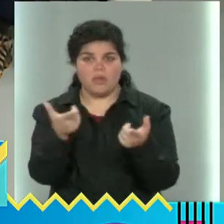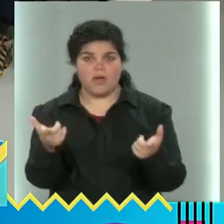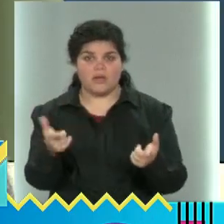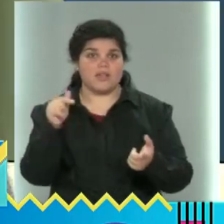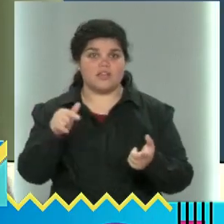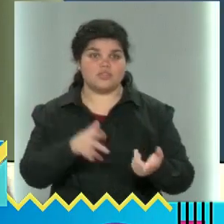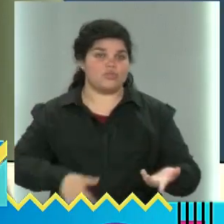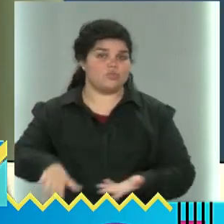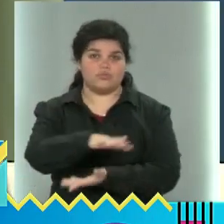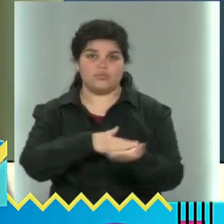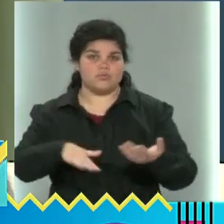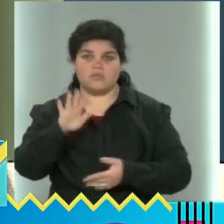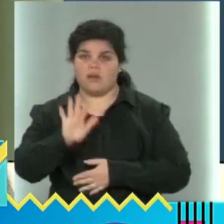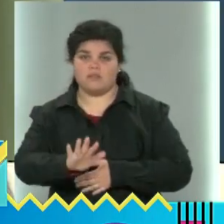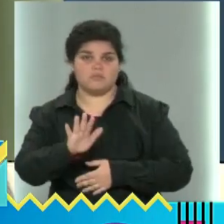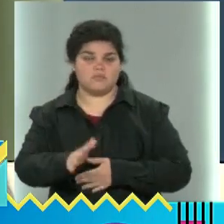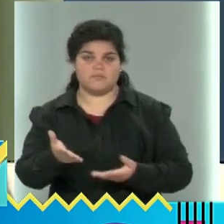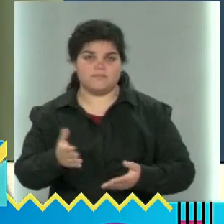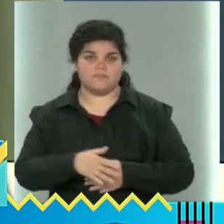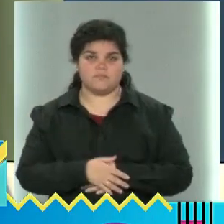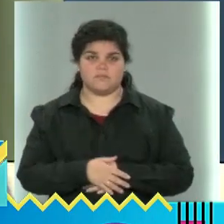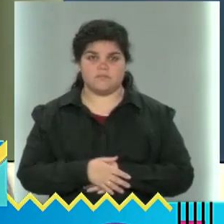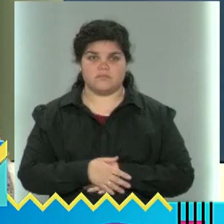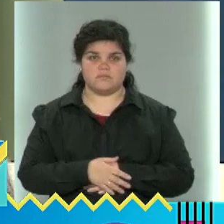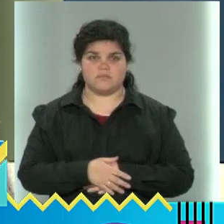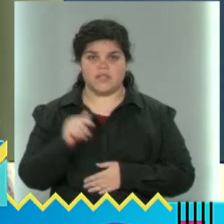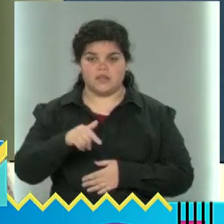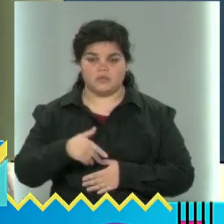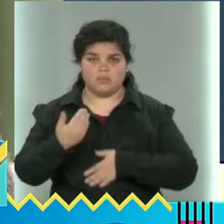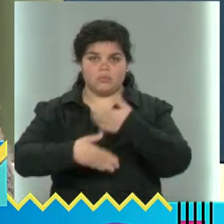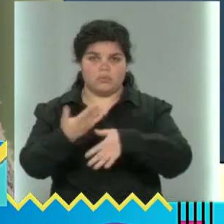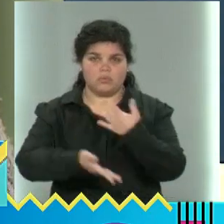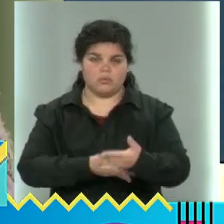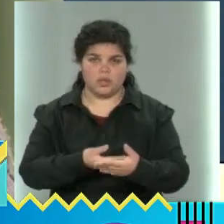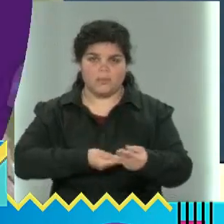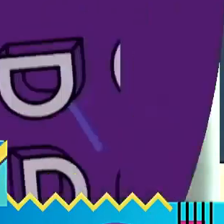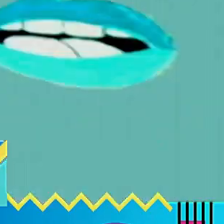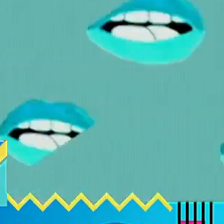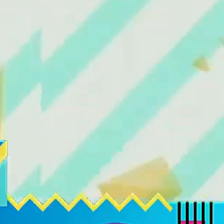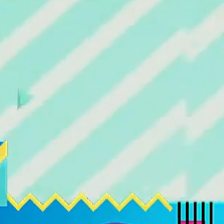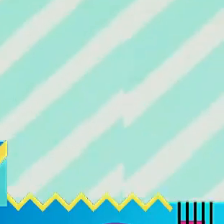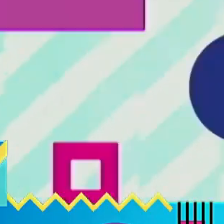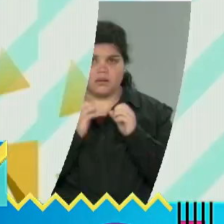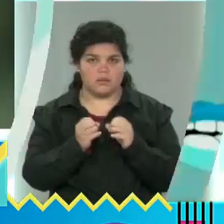costo social que representa, modelo de que no arranca con las pymes.